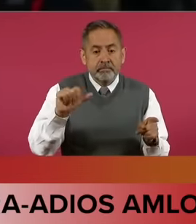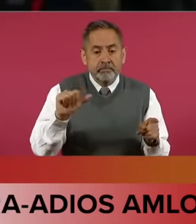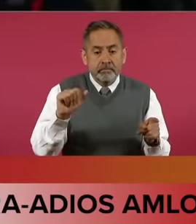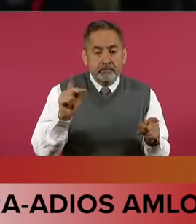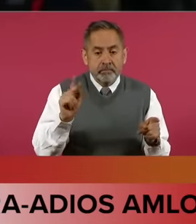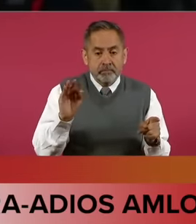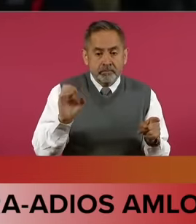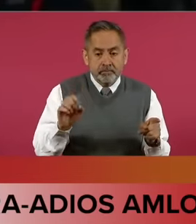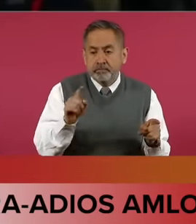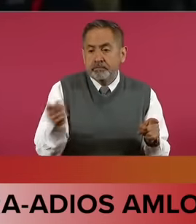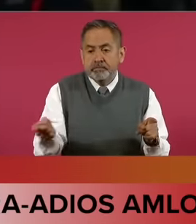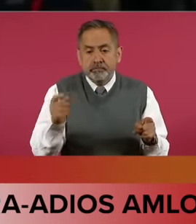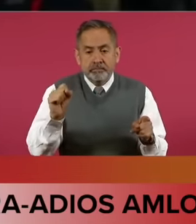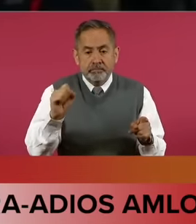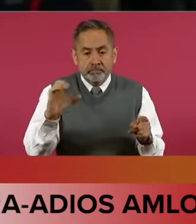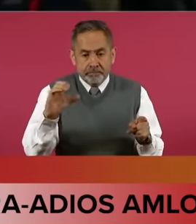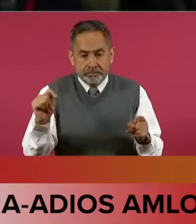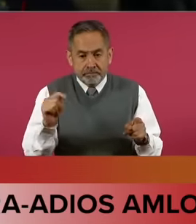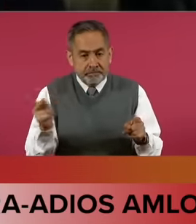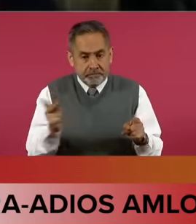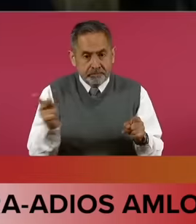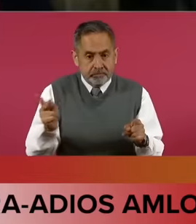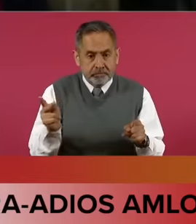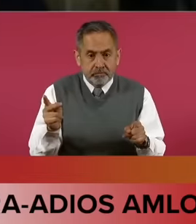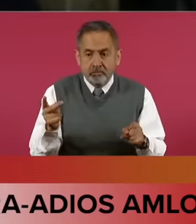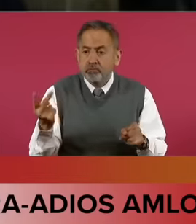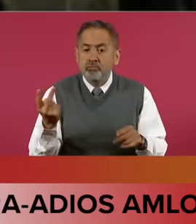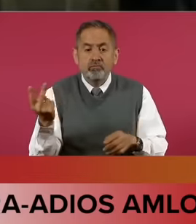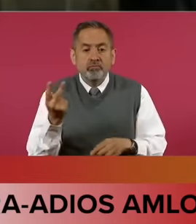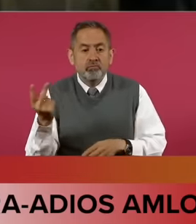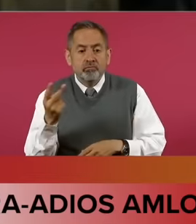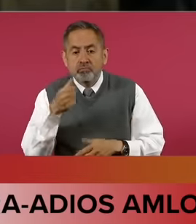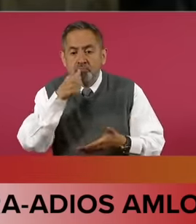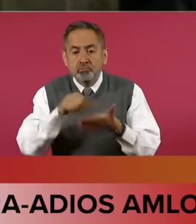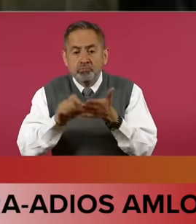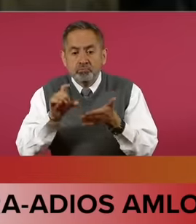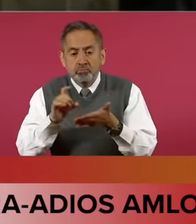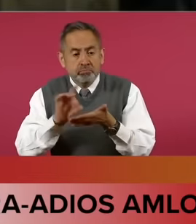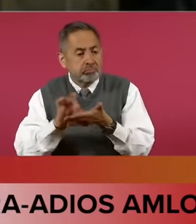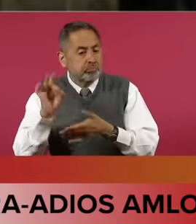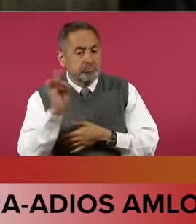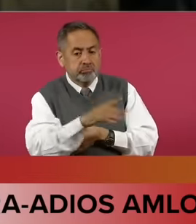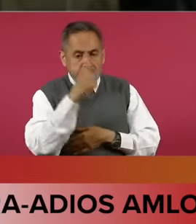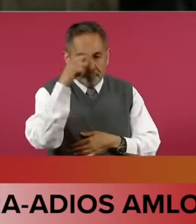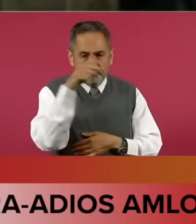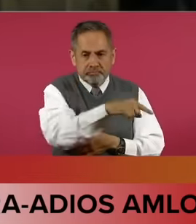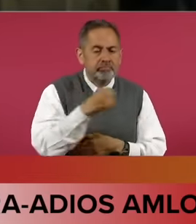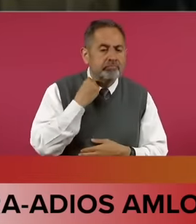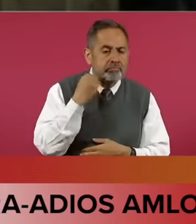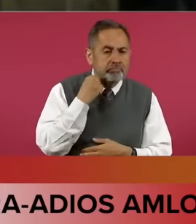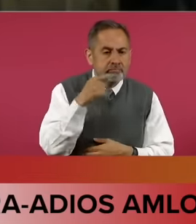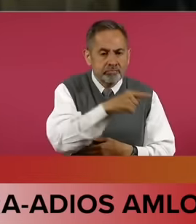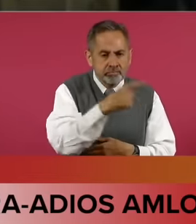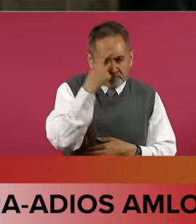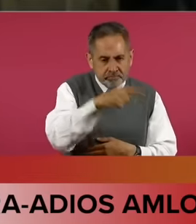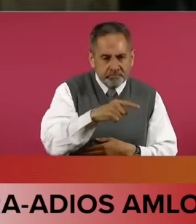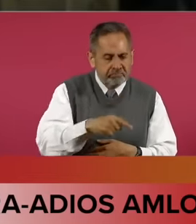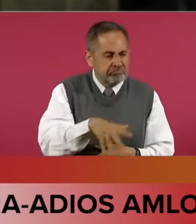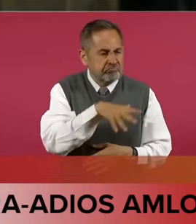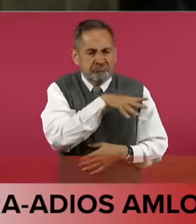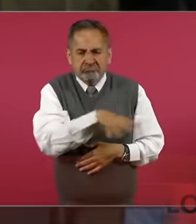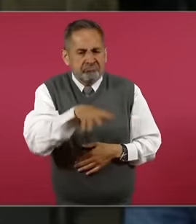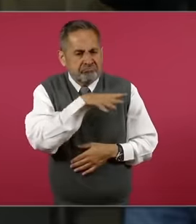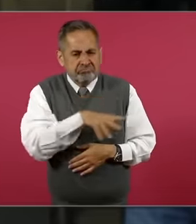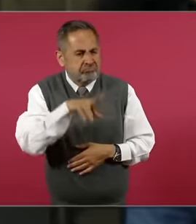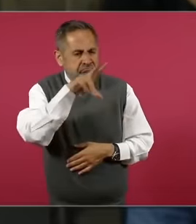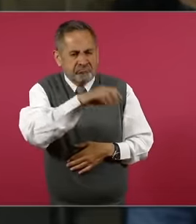de Comunicaciones y Transportes habían enviado un comunicado a los abogados donde se negaban